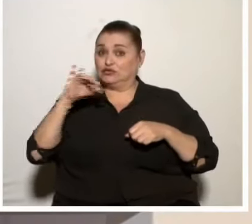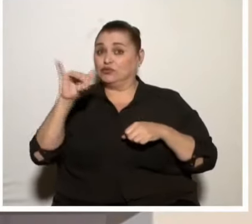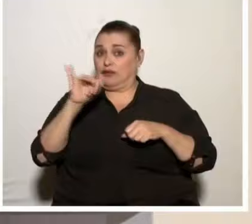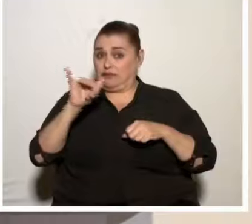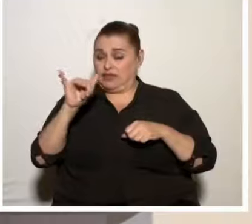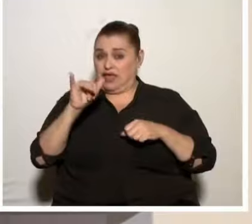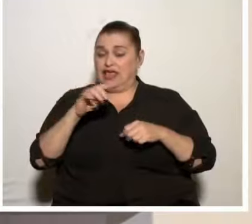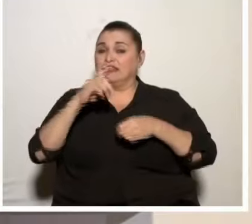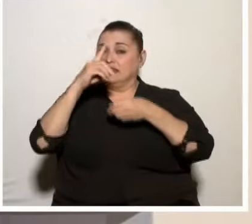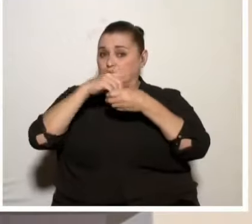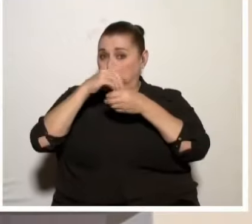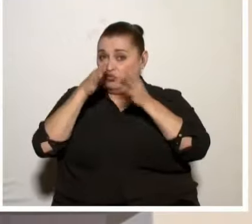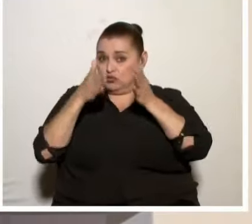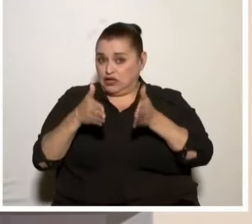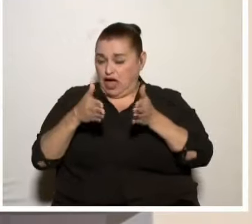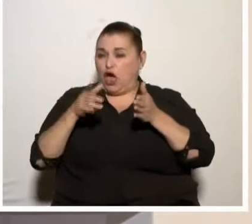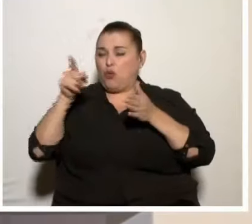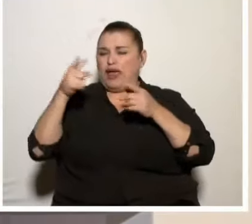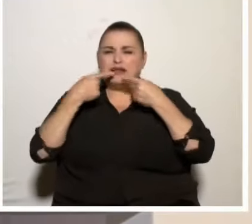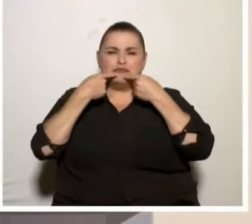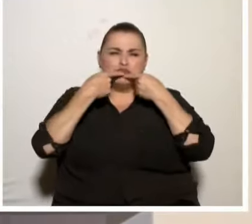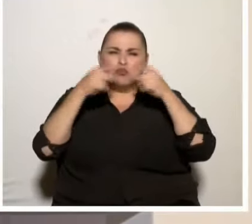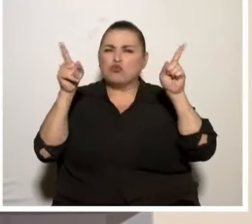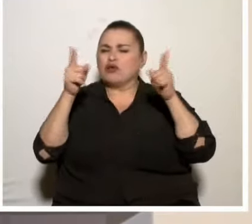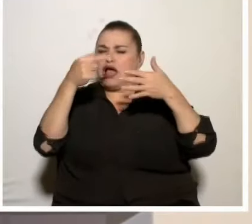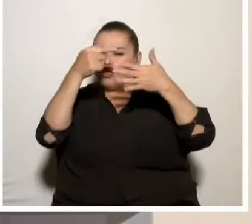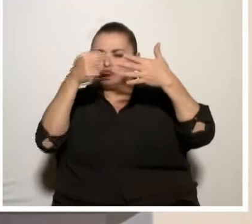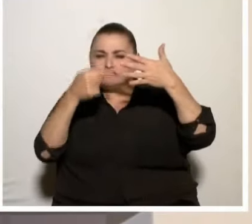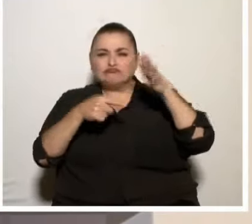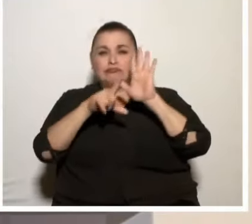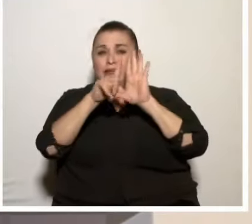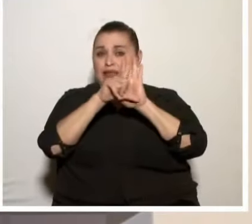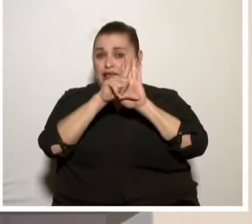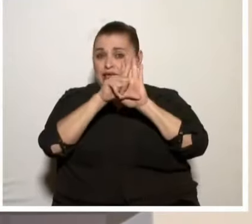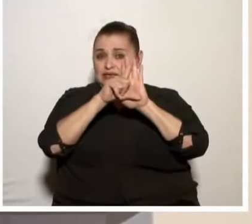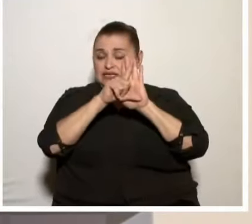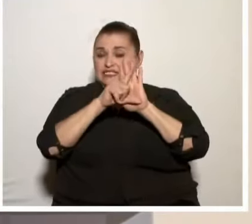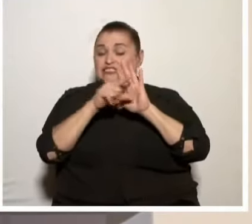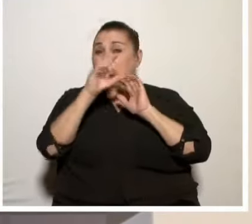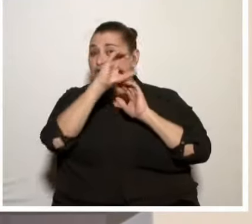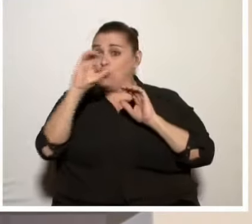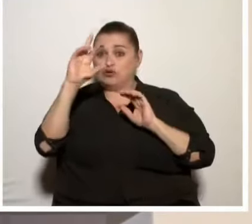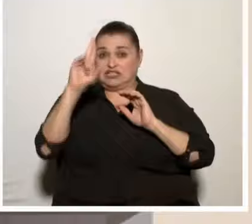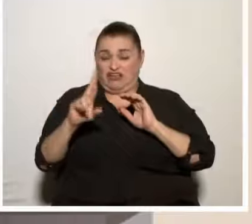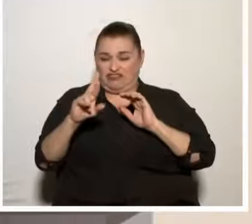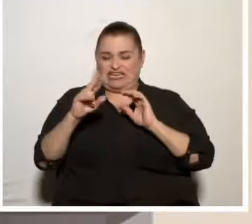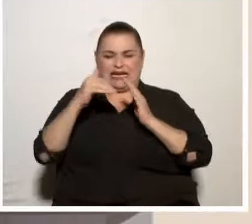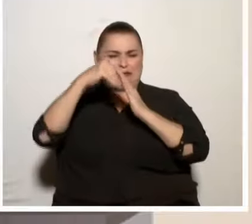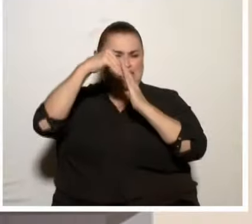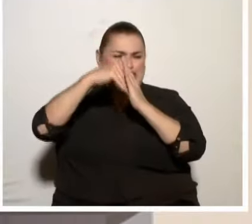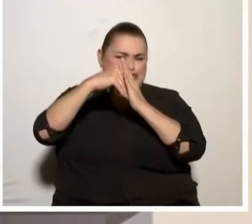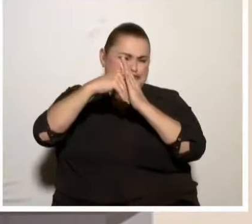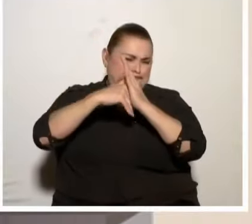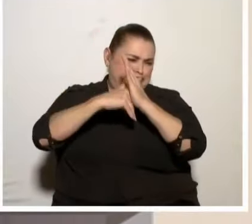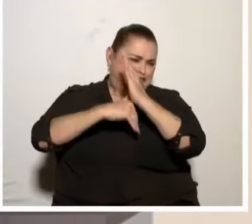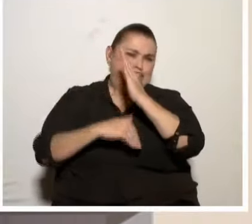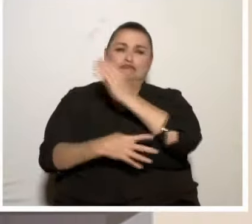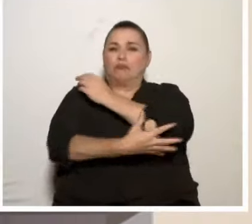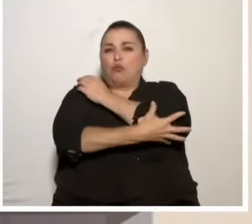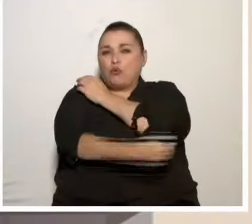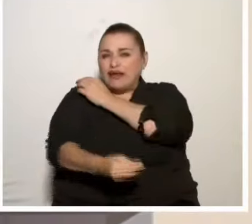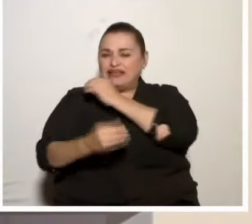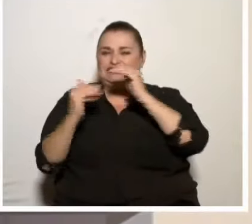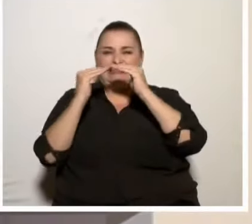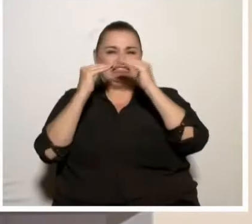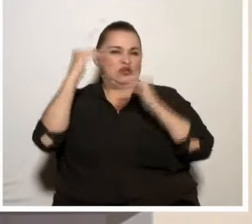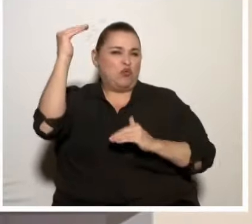también diputado, ha promulgado una serie de leyes que han llevado a Costa Rica a la debacle, a la pobreza, a la desigualdad. Y